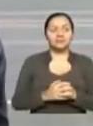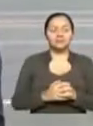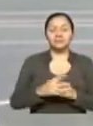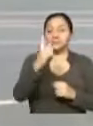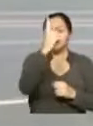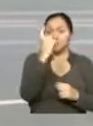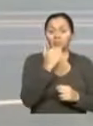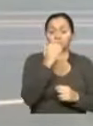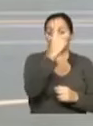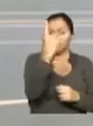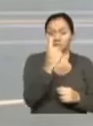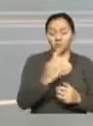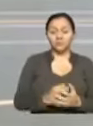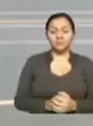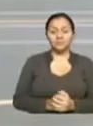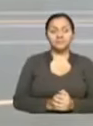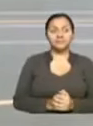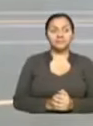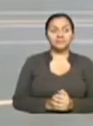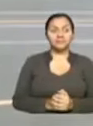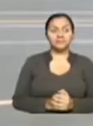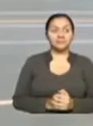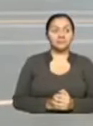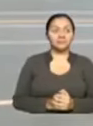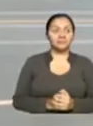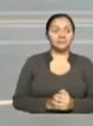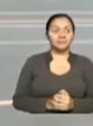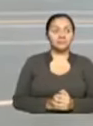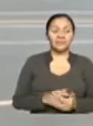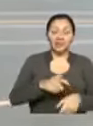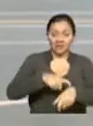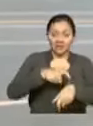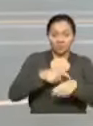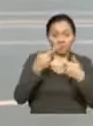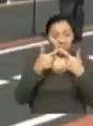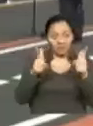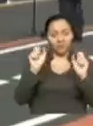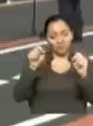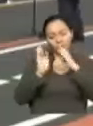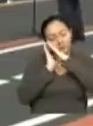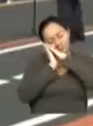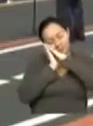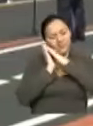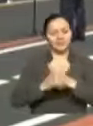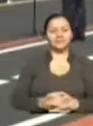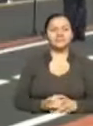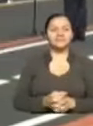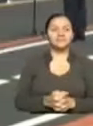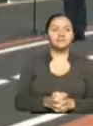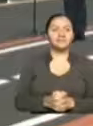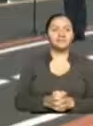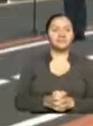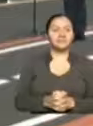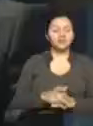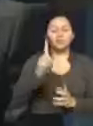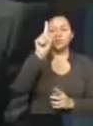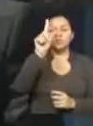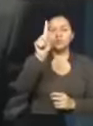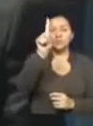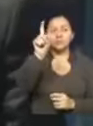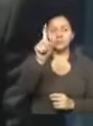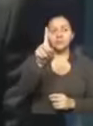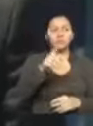alguna pregunta, y si hay tiempo hasta dormiremos. Gracias, presidente. Un par de consultas nada más con